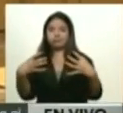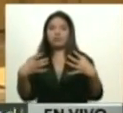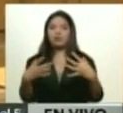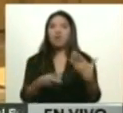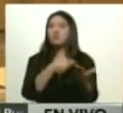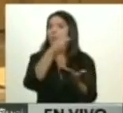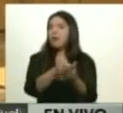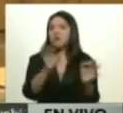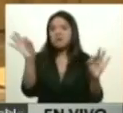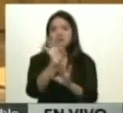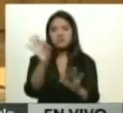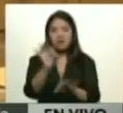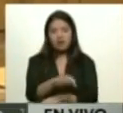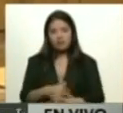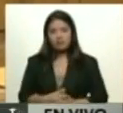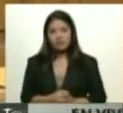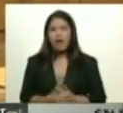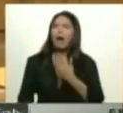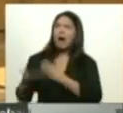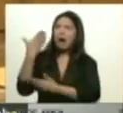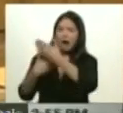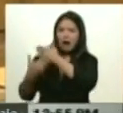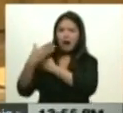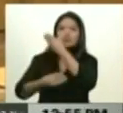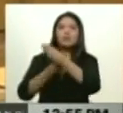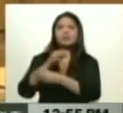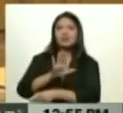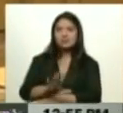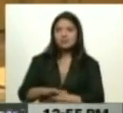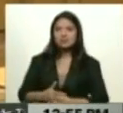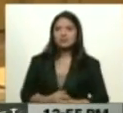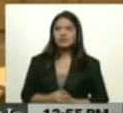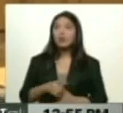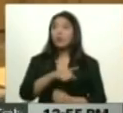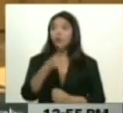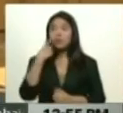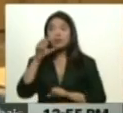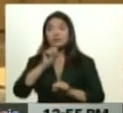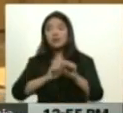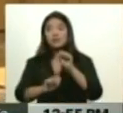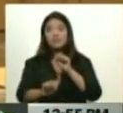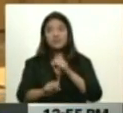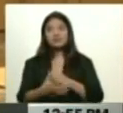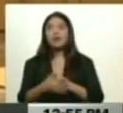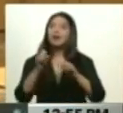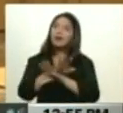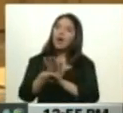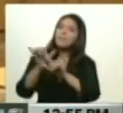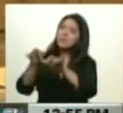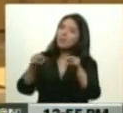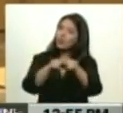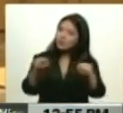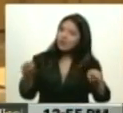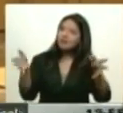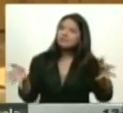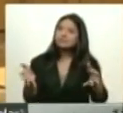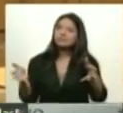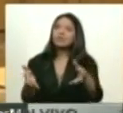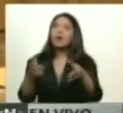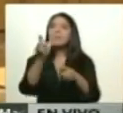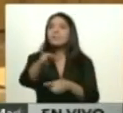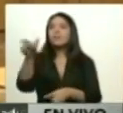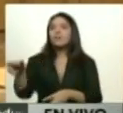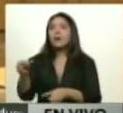pagar impuestos, como lo hacían en el pasado. Salgan en defensa, obviamente fueron ustedes promovidos por toda esa gente.